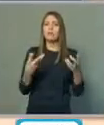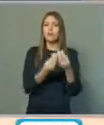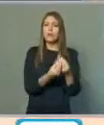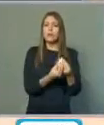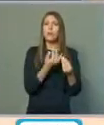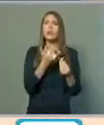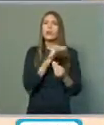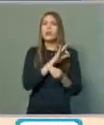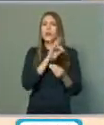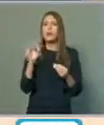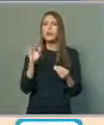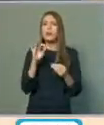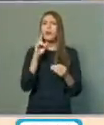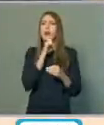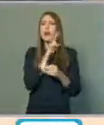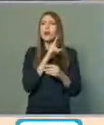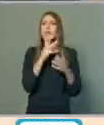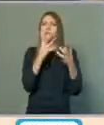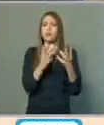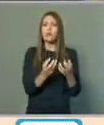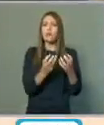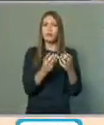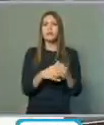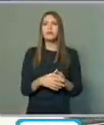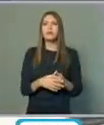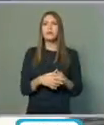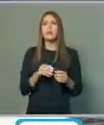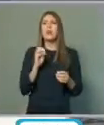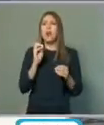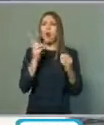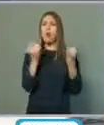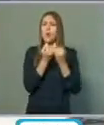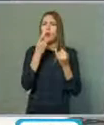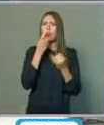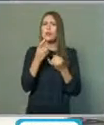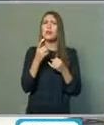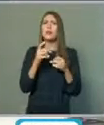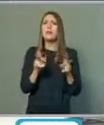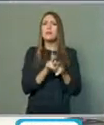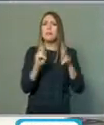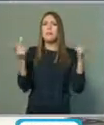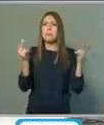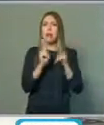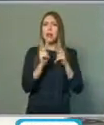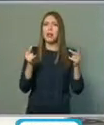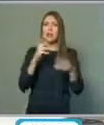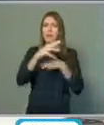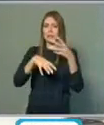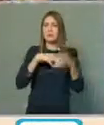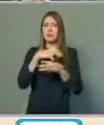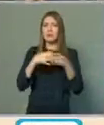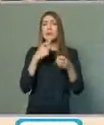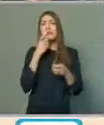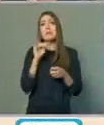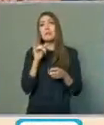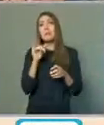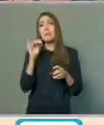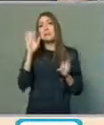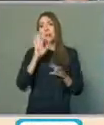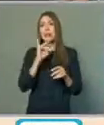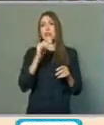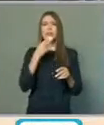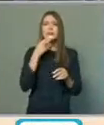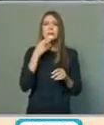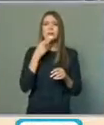periódico como... Dicen algunos exactamente, también, receta de también la es abuela, válido. ¿no? Pero sí funciona por ahí, ¿ok? Muy bien, Andrés, te va a tocar hacer la